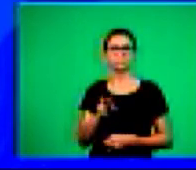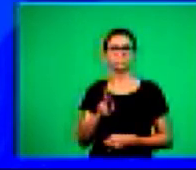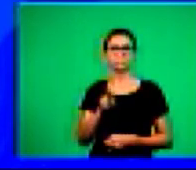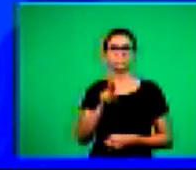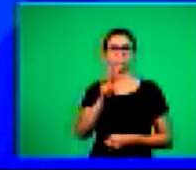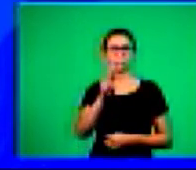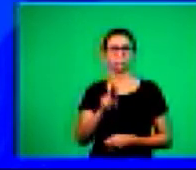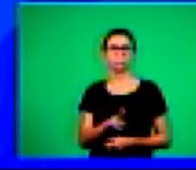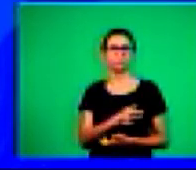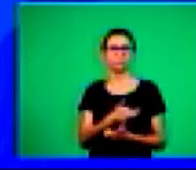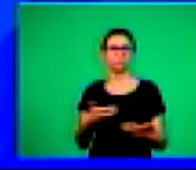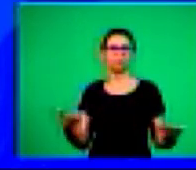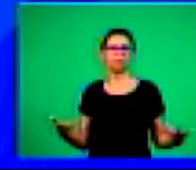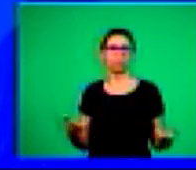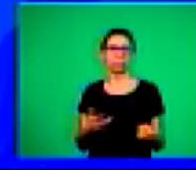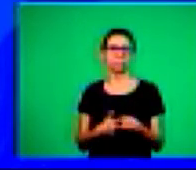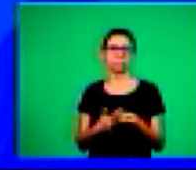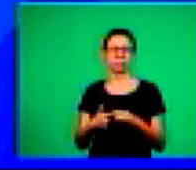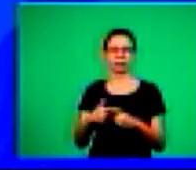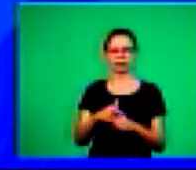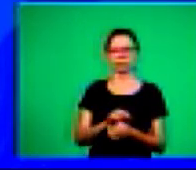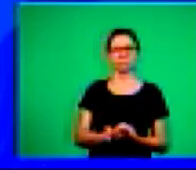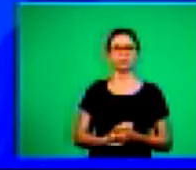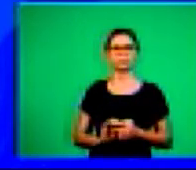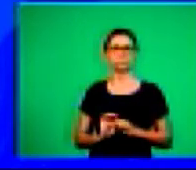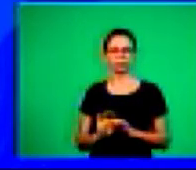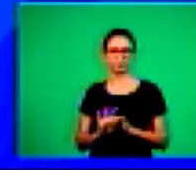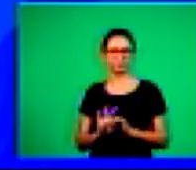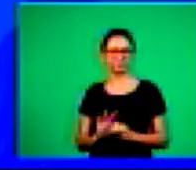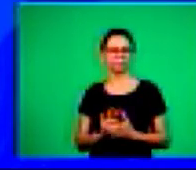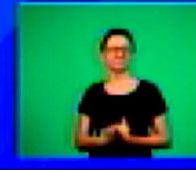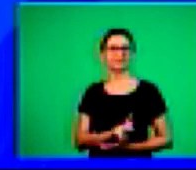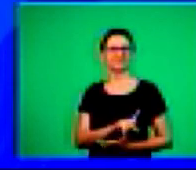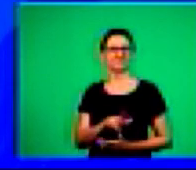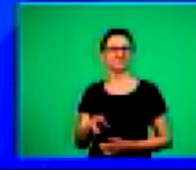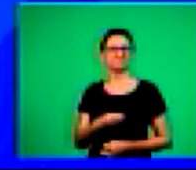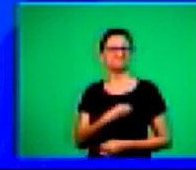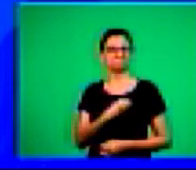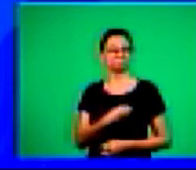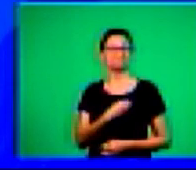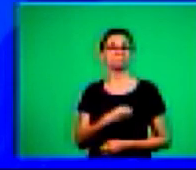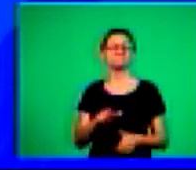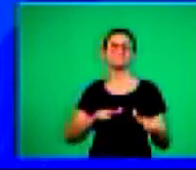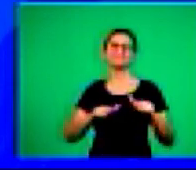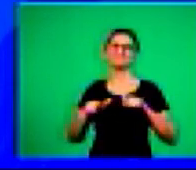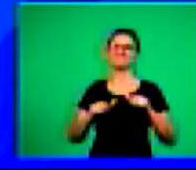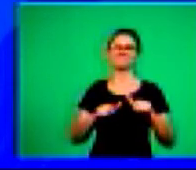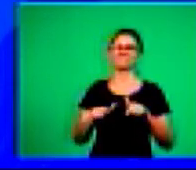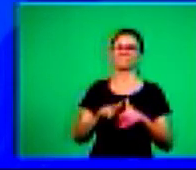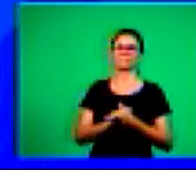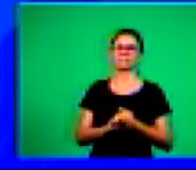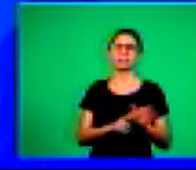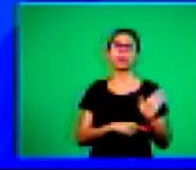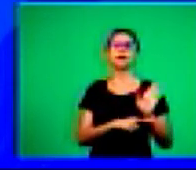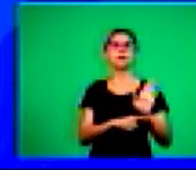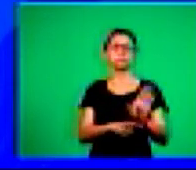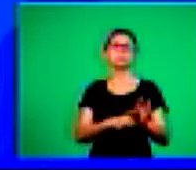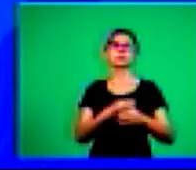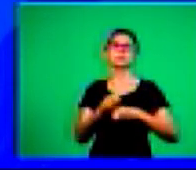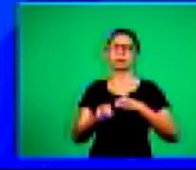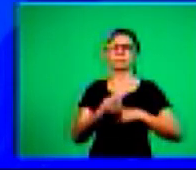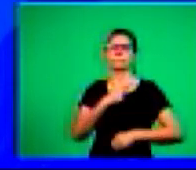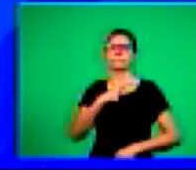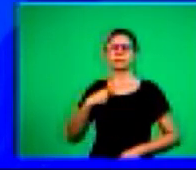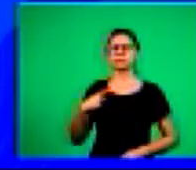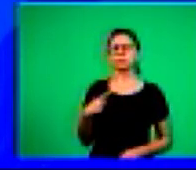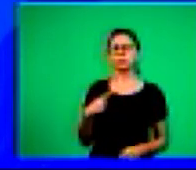grande en juliaca y también en tarapoto nuestros hermanos están participando ahí con ayuda